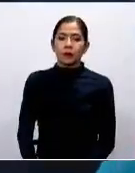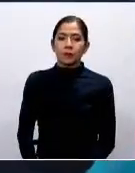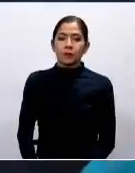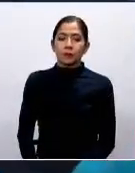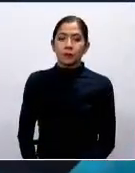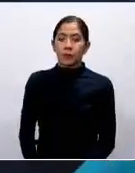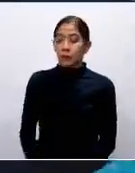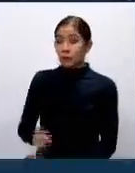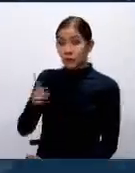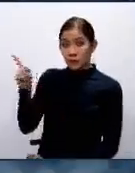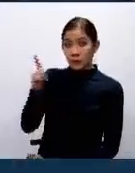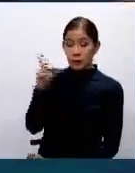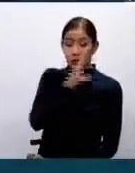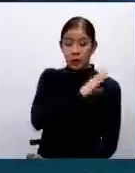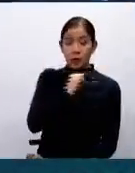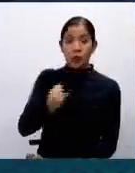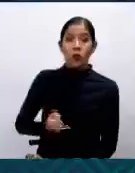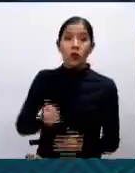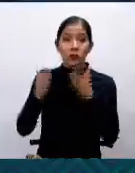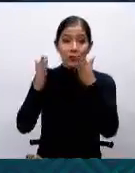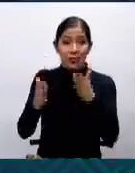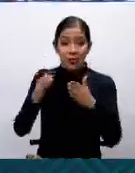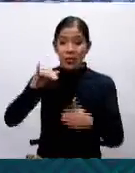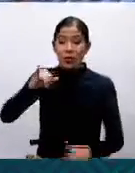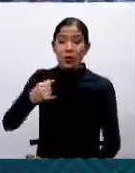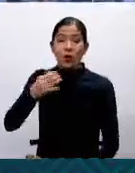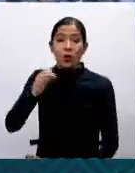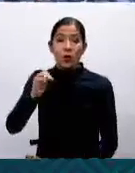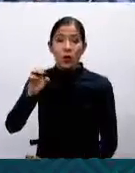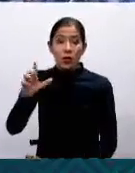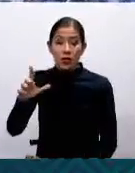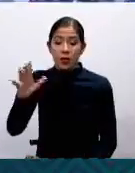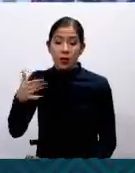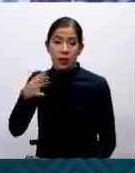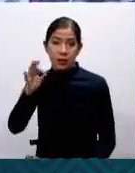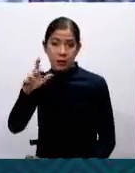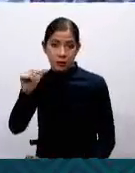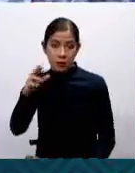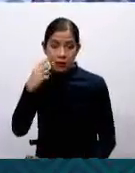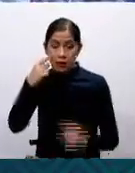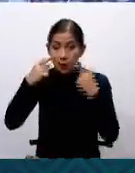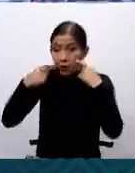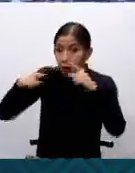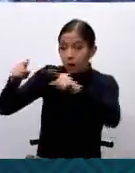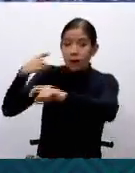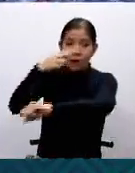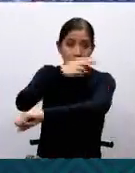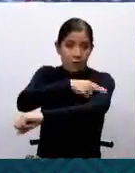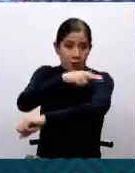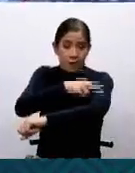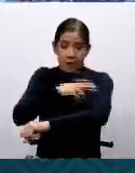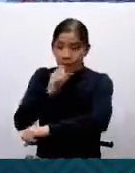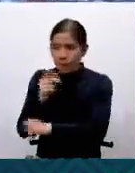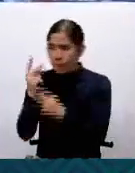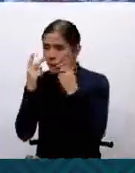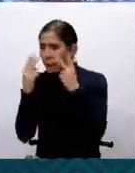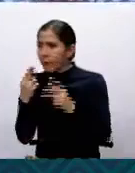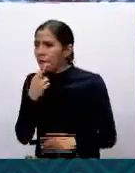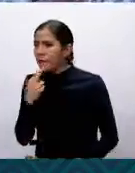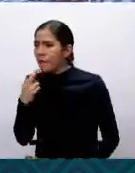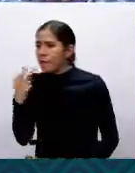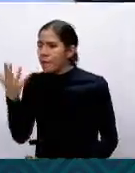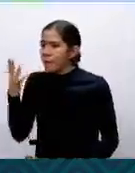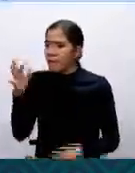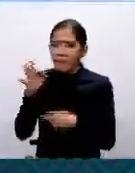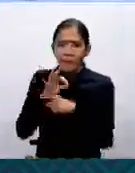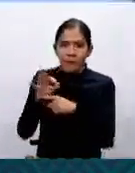El concejal Joel Flores realizó la inspección del hospital Cochabamba, donde evidenció que el comedor no estaría funcionando, cuando en documentos se